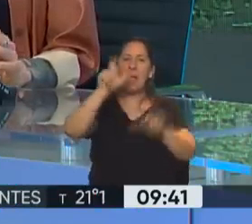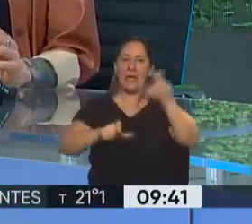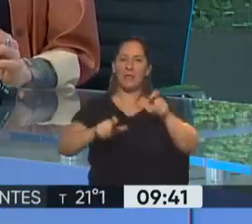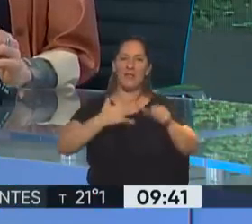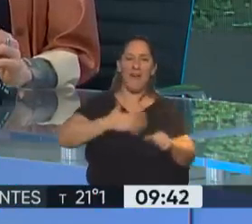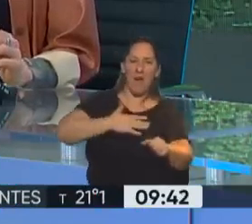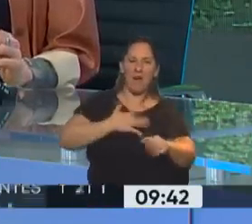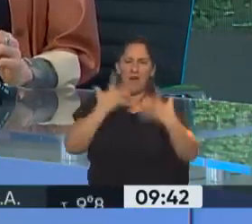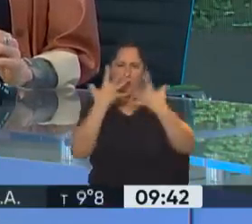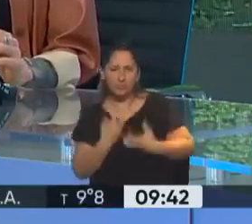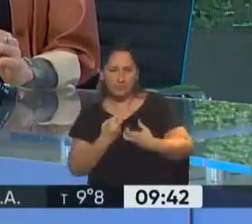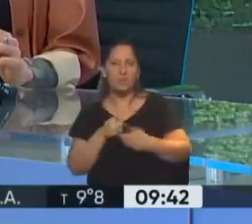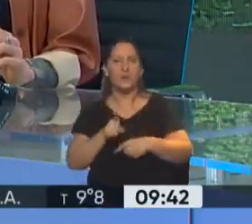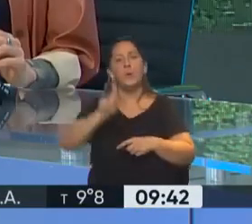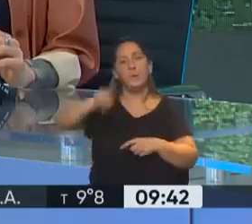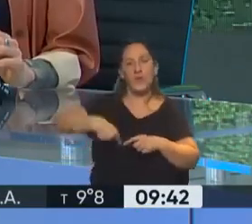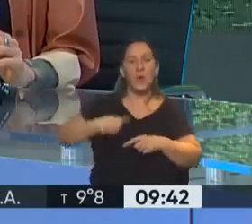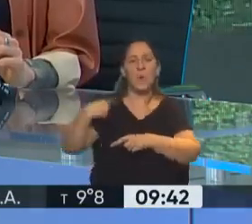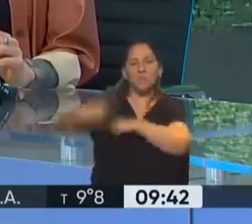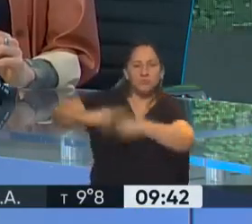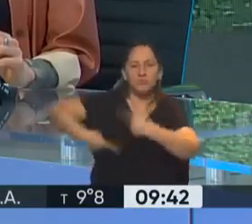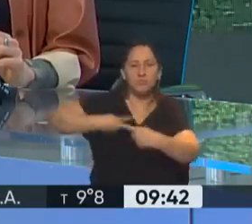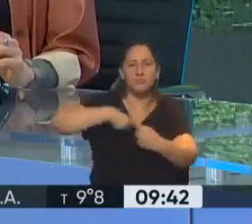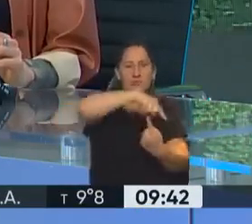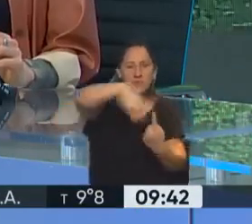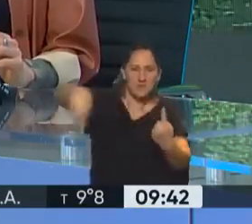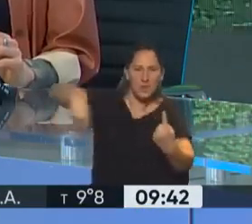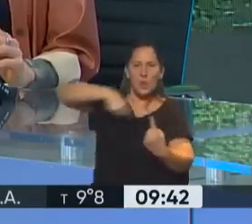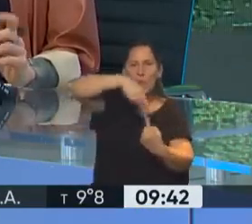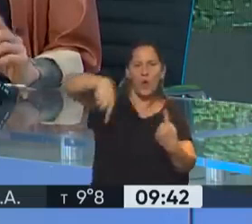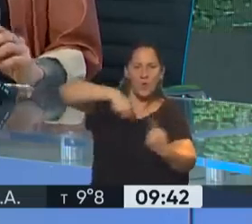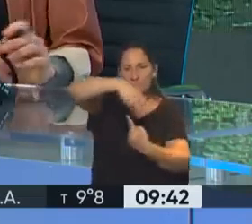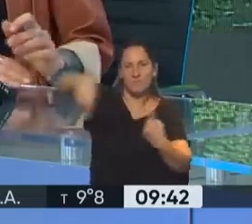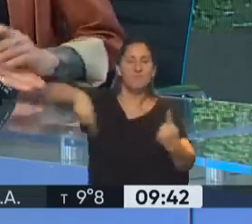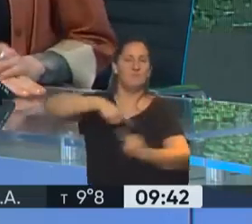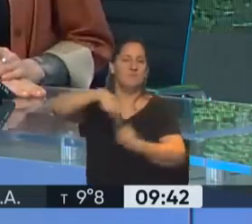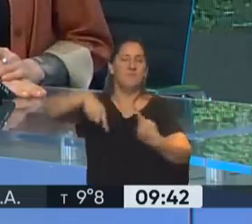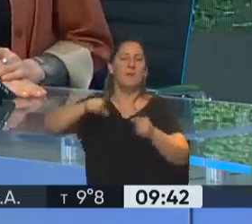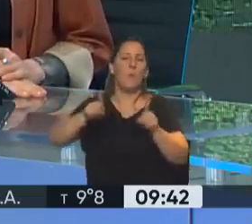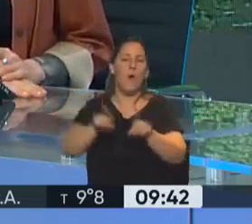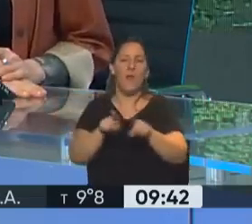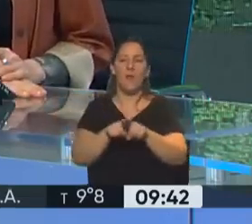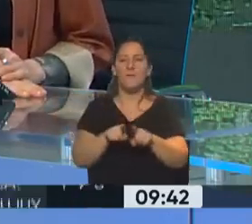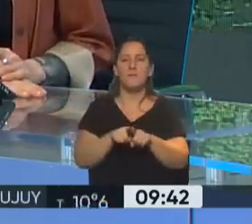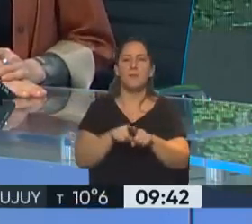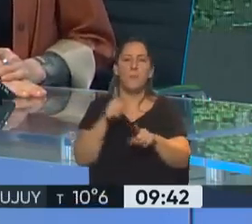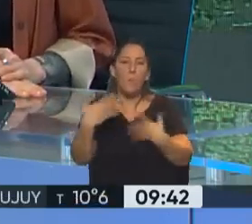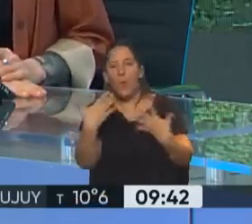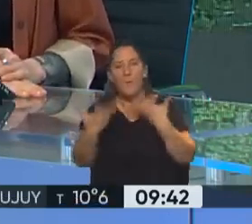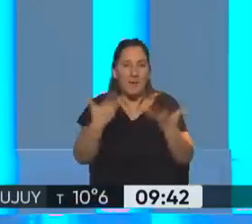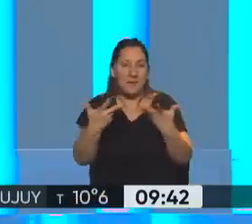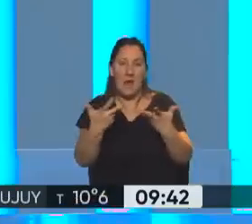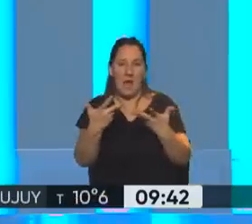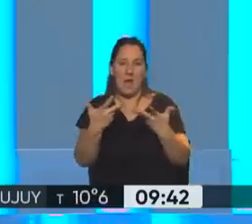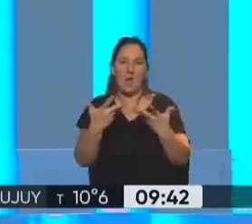que es la que después genera como si fuera aún una situación anticíclica lo que él lo que se temía que podía llegar a suceder